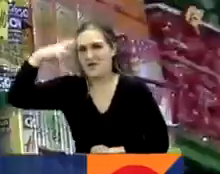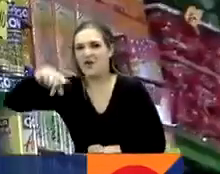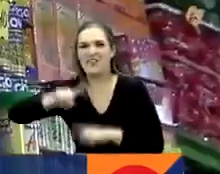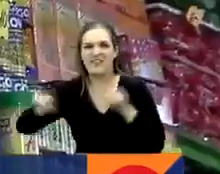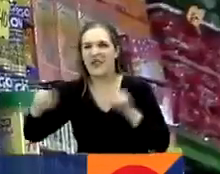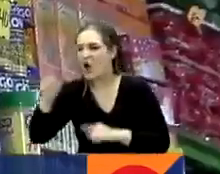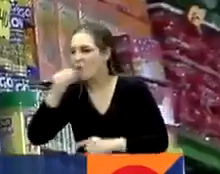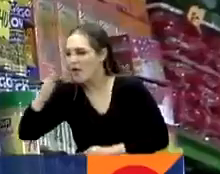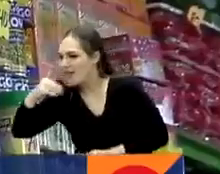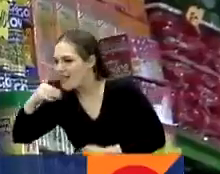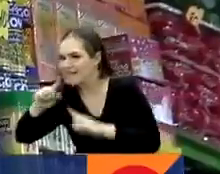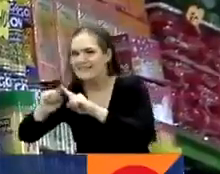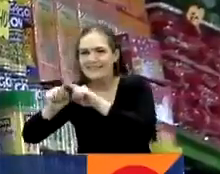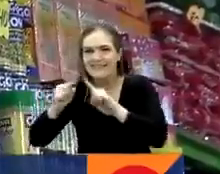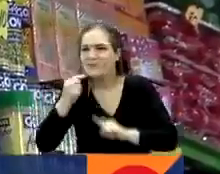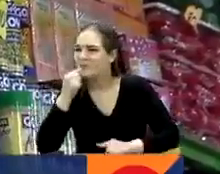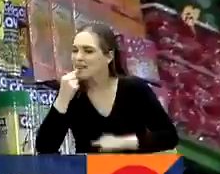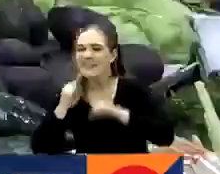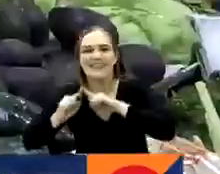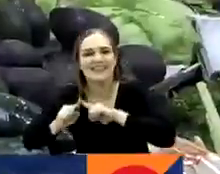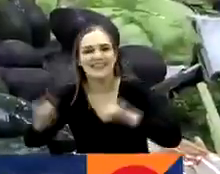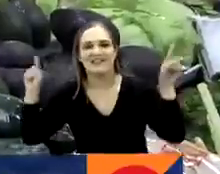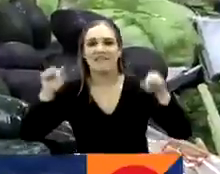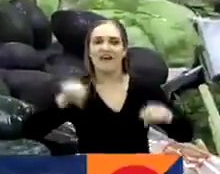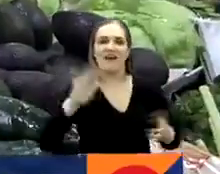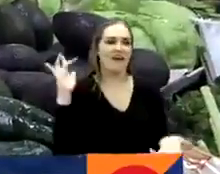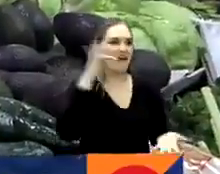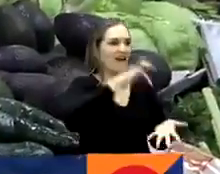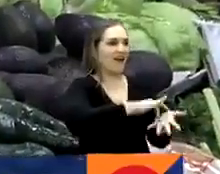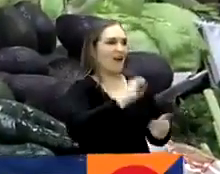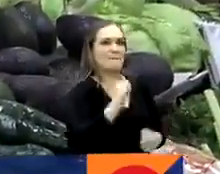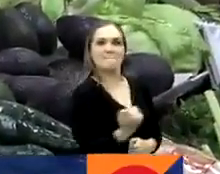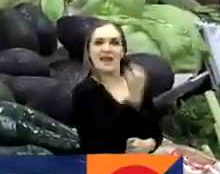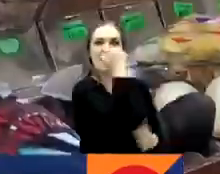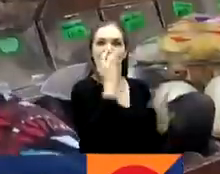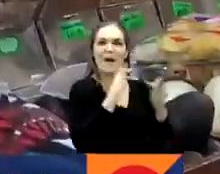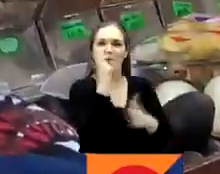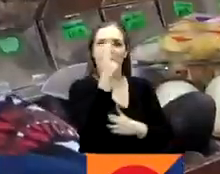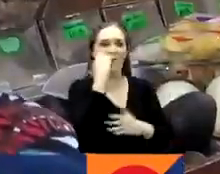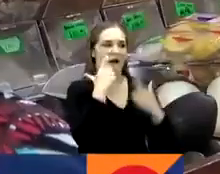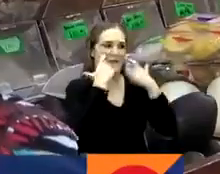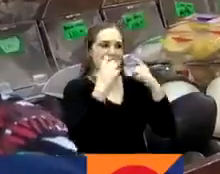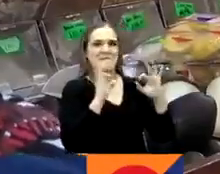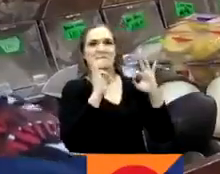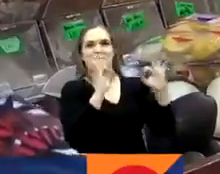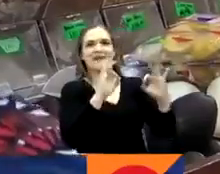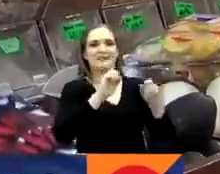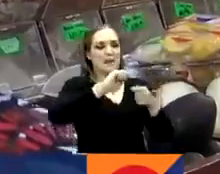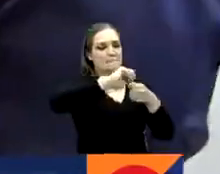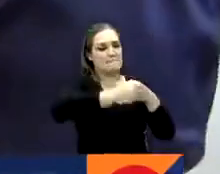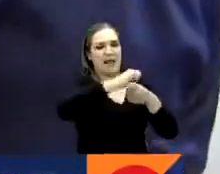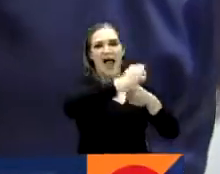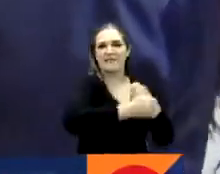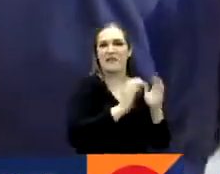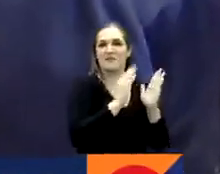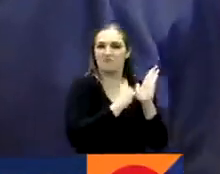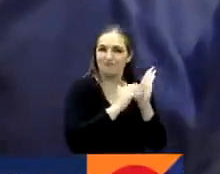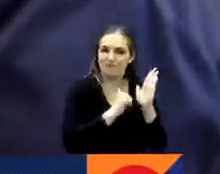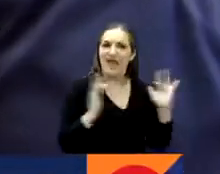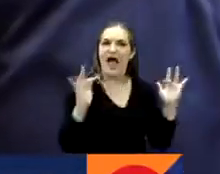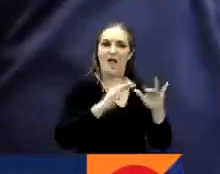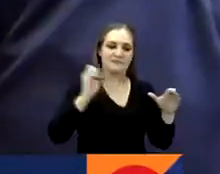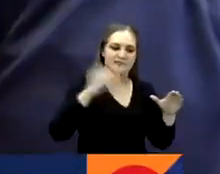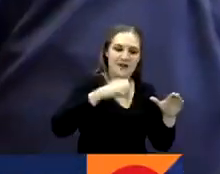sea, no encuentra uno lo que uno normalmente consume. Entonces, un mercado de estos es espectacular, conseguimos el platanito para el sancocho.